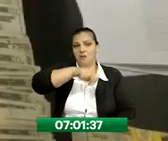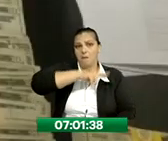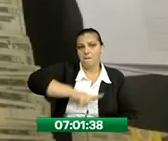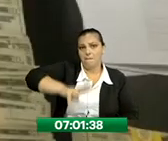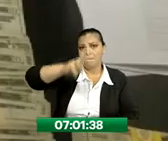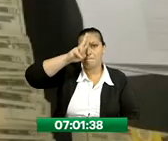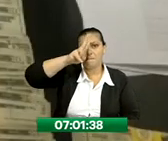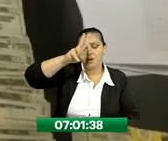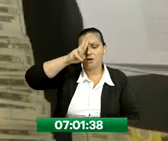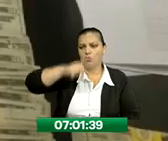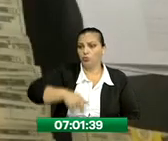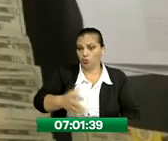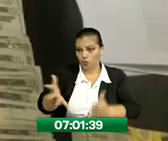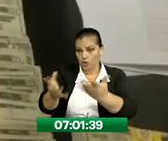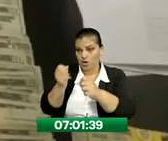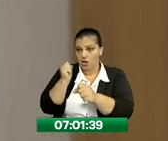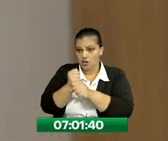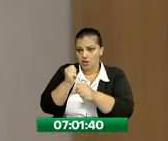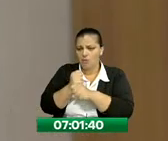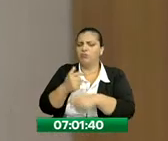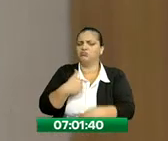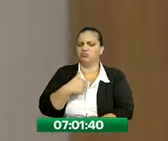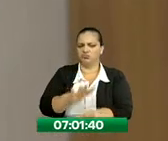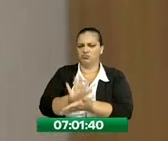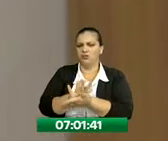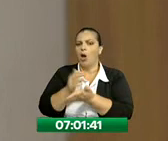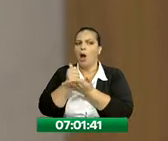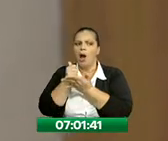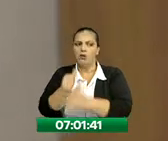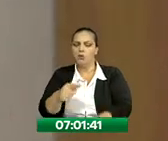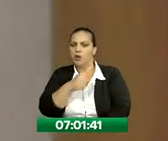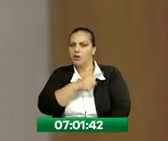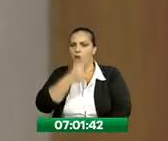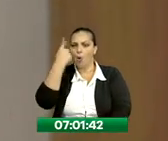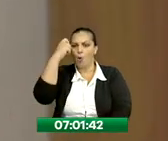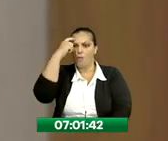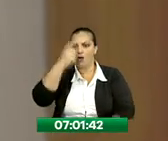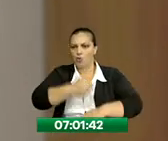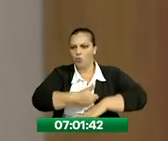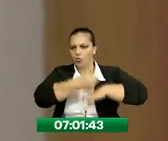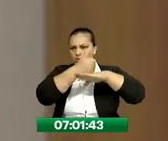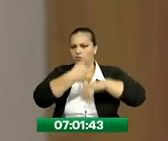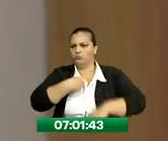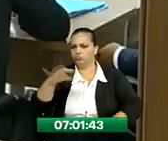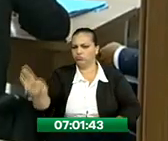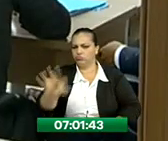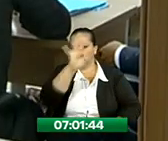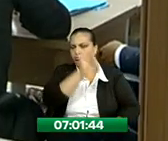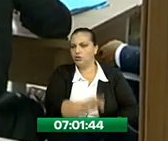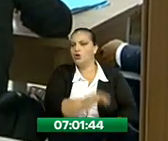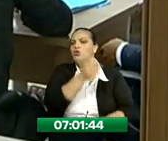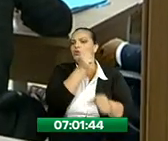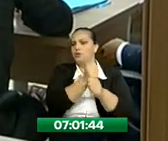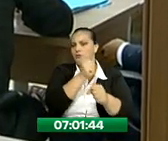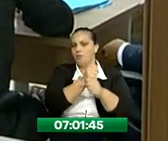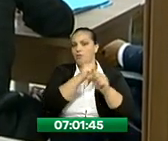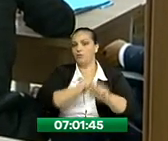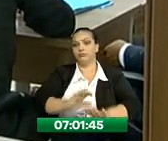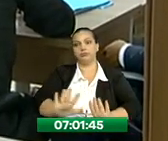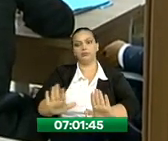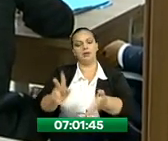y hasta 20 millones de dólares. A las 15:30 se instaló una nueva diligencia con la misma